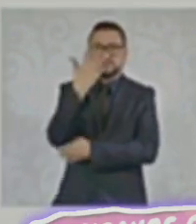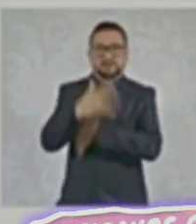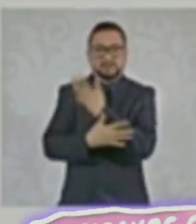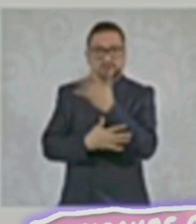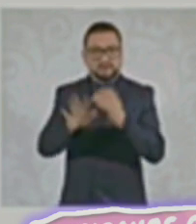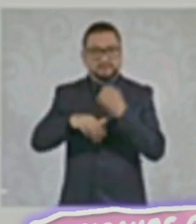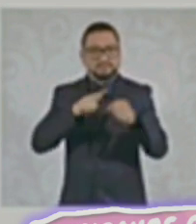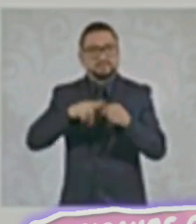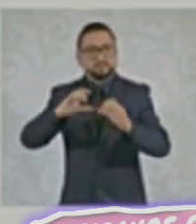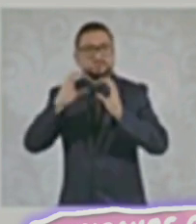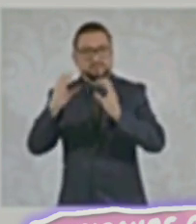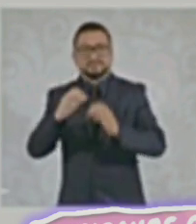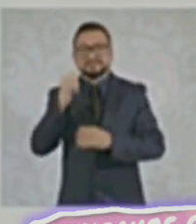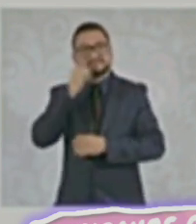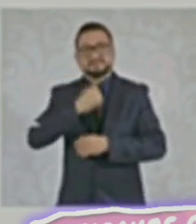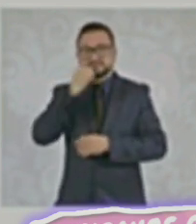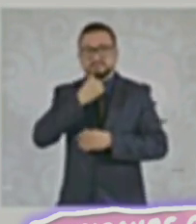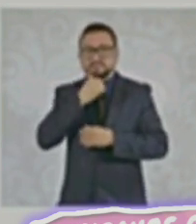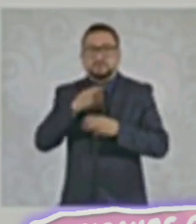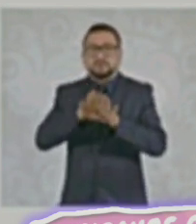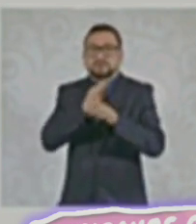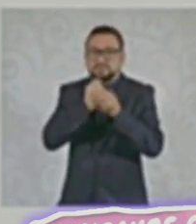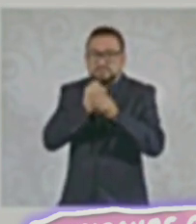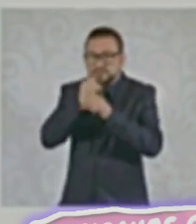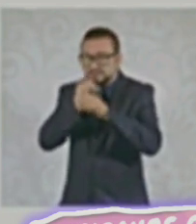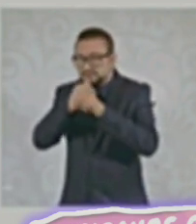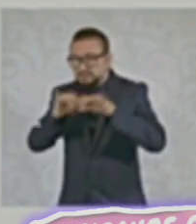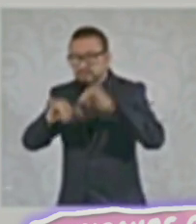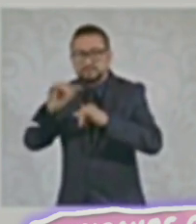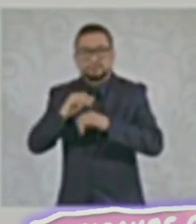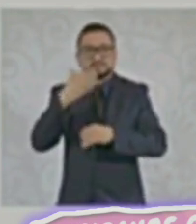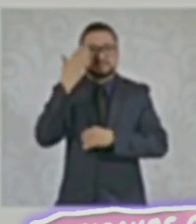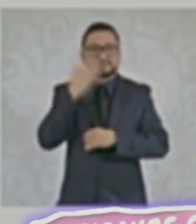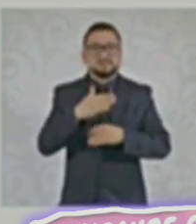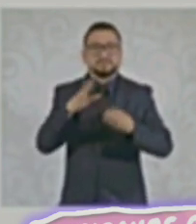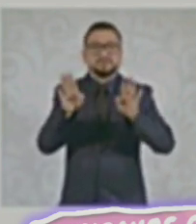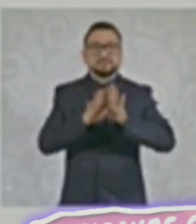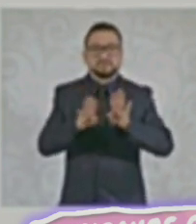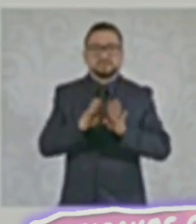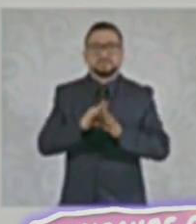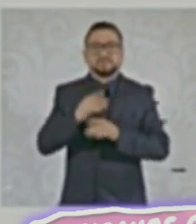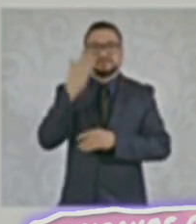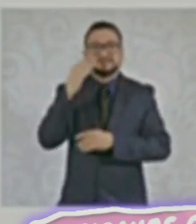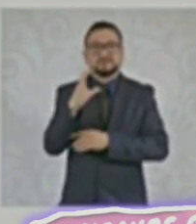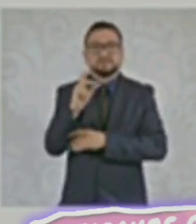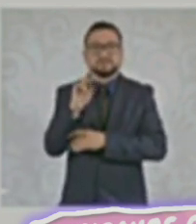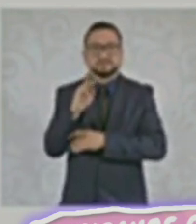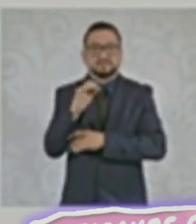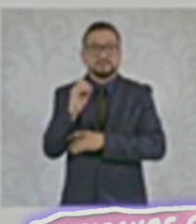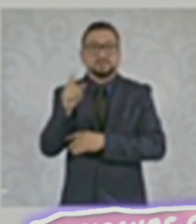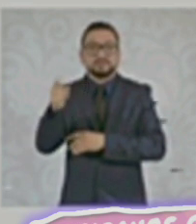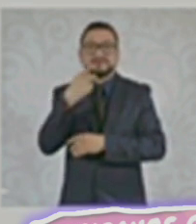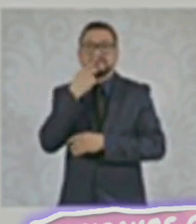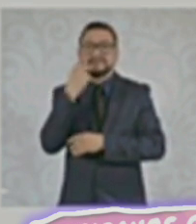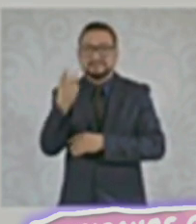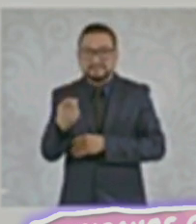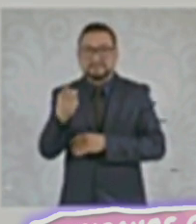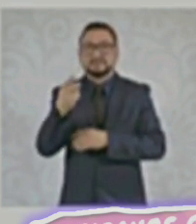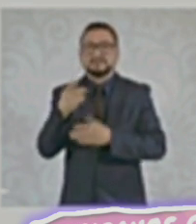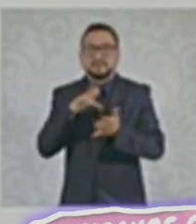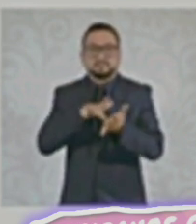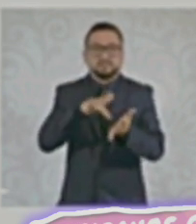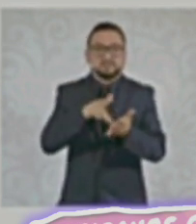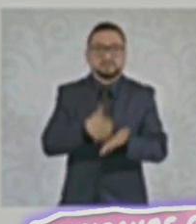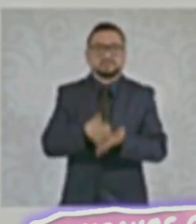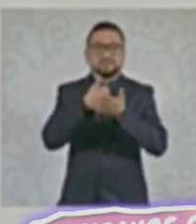luego nos basamos en conocimiento científico, porque la CONABIO ha hecho una cosa que ha sido un aporte al